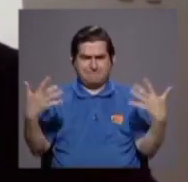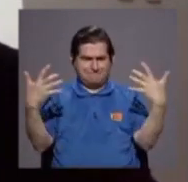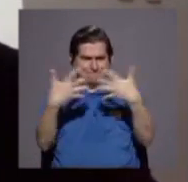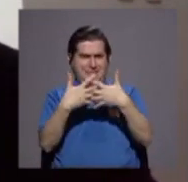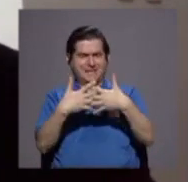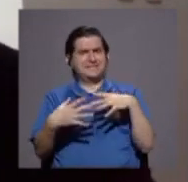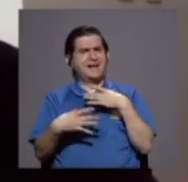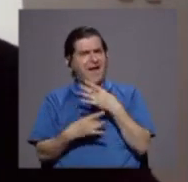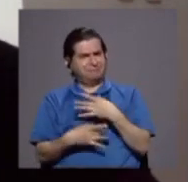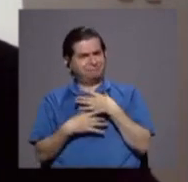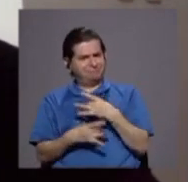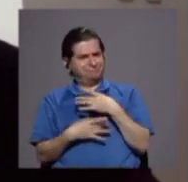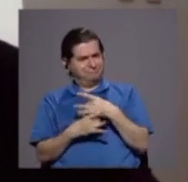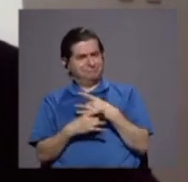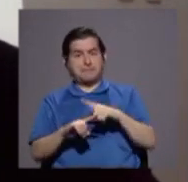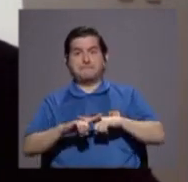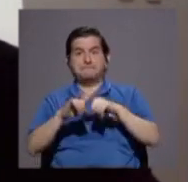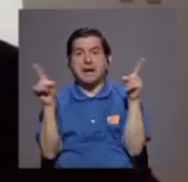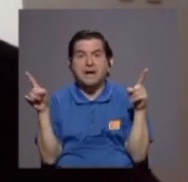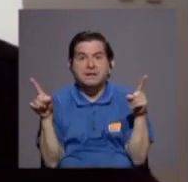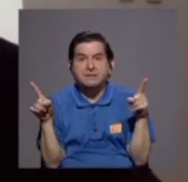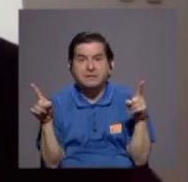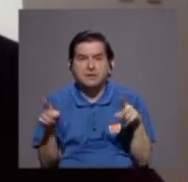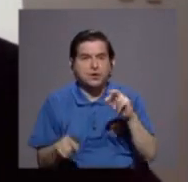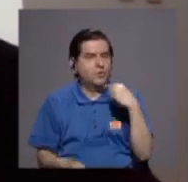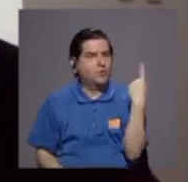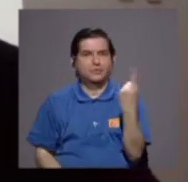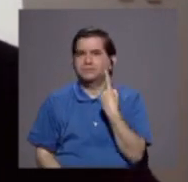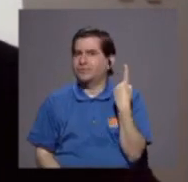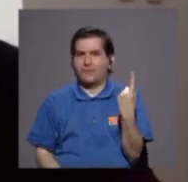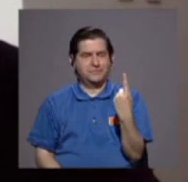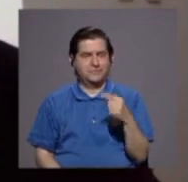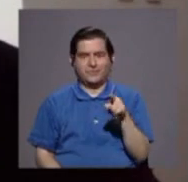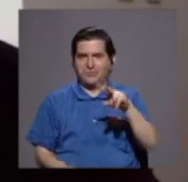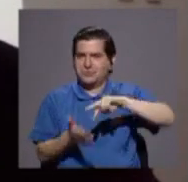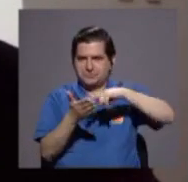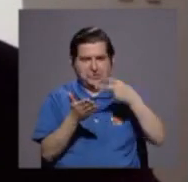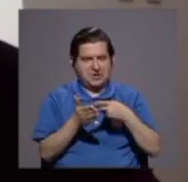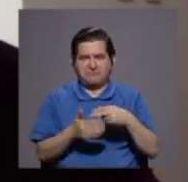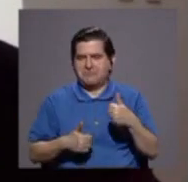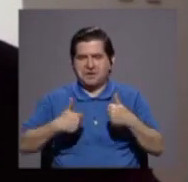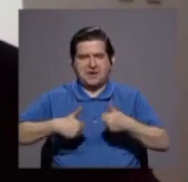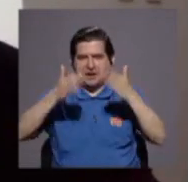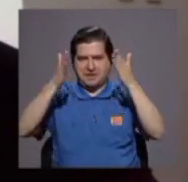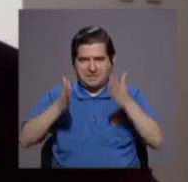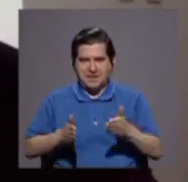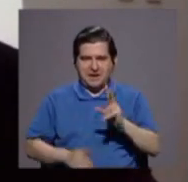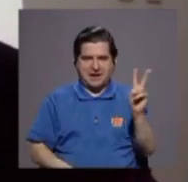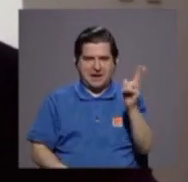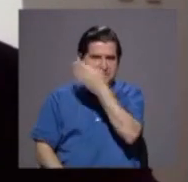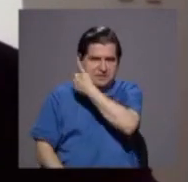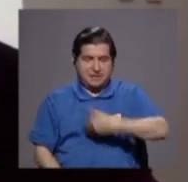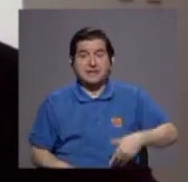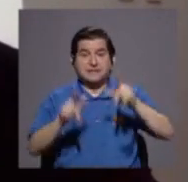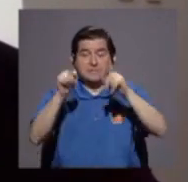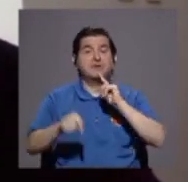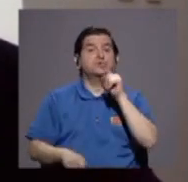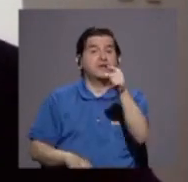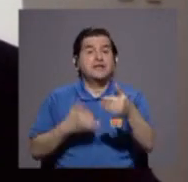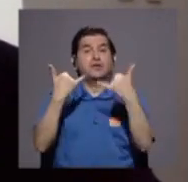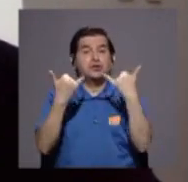muy interesante. Pero esto no es suficiente para ser candidata a la vicepresidenta. Es una persona que, como usted